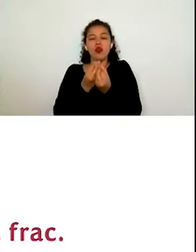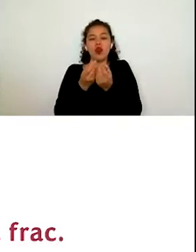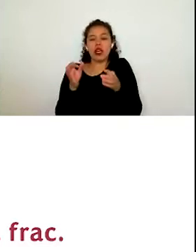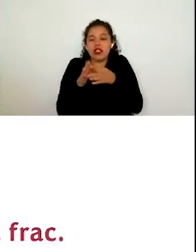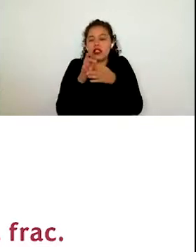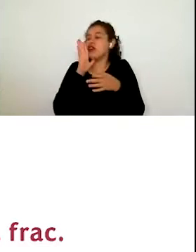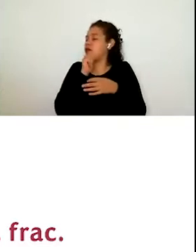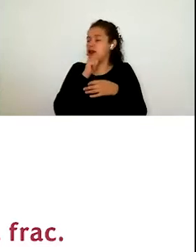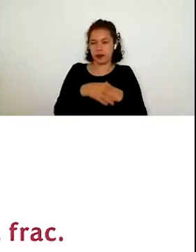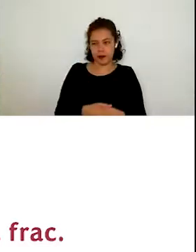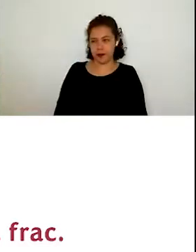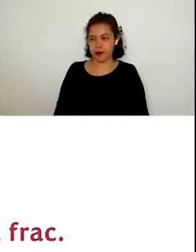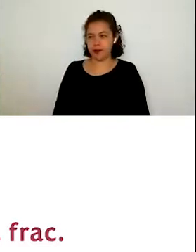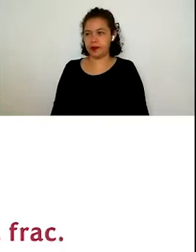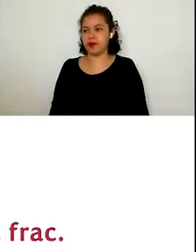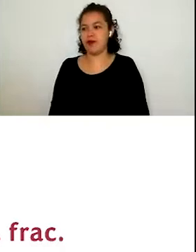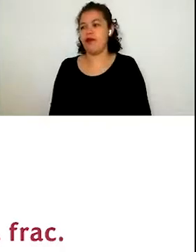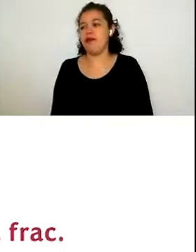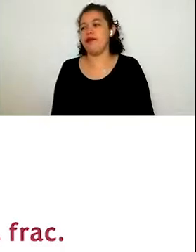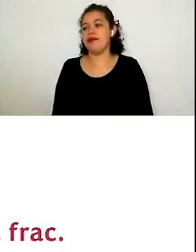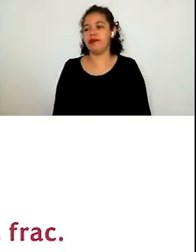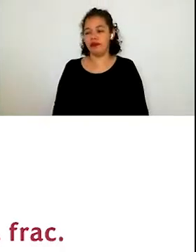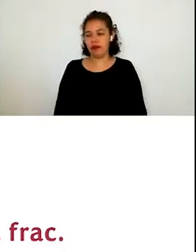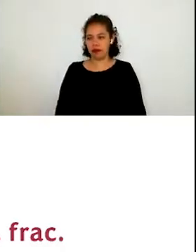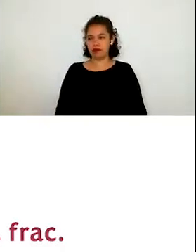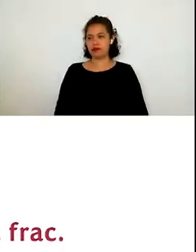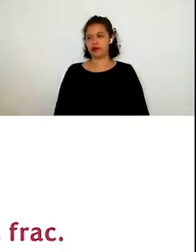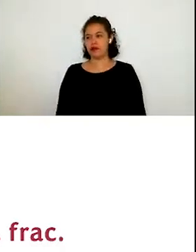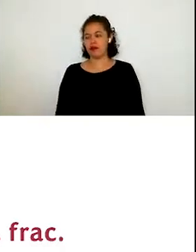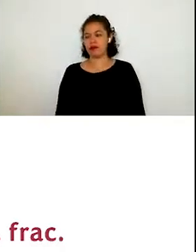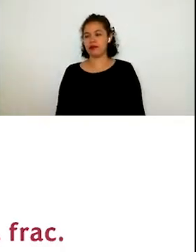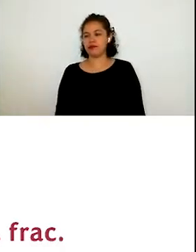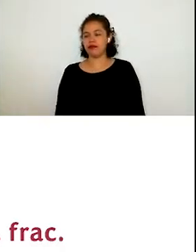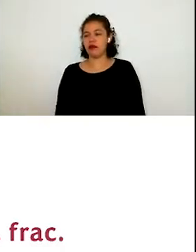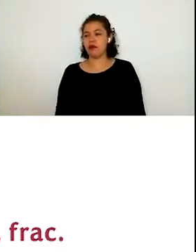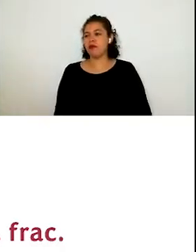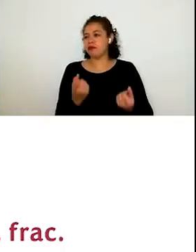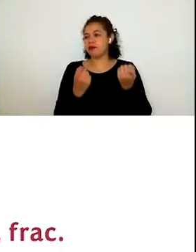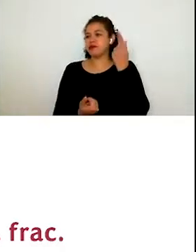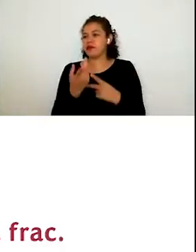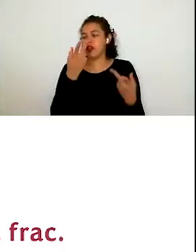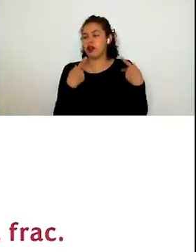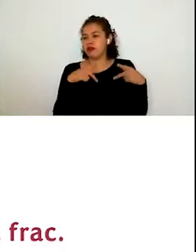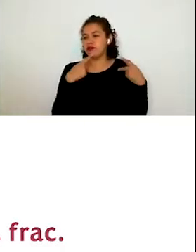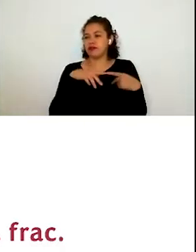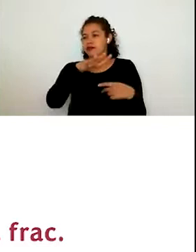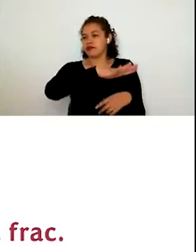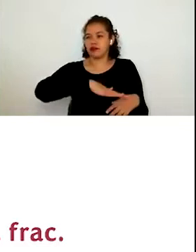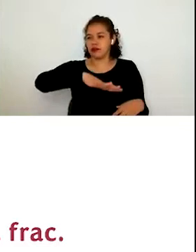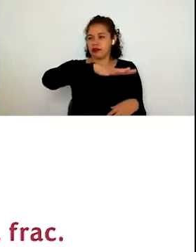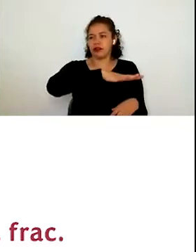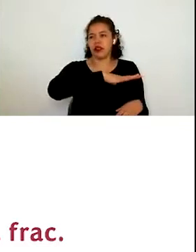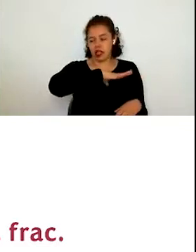Hay situaciones en las que alguna persona considera que tiene derecho